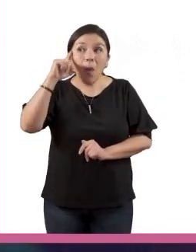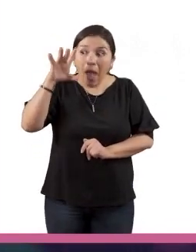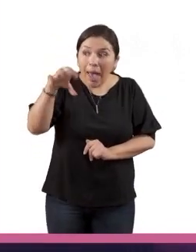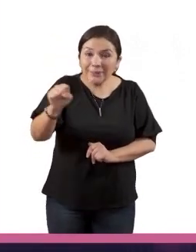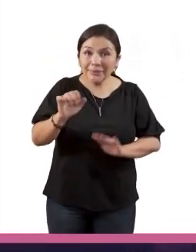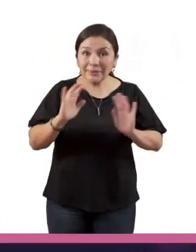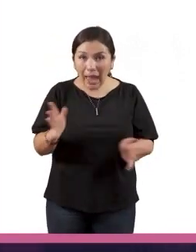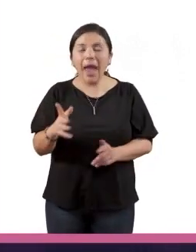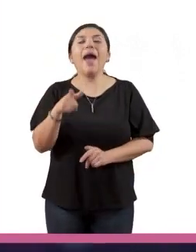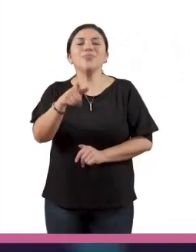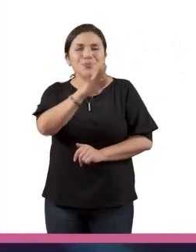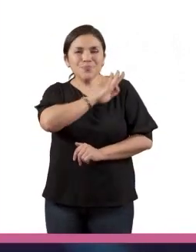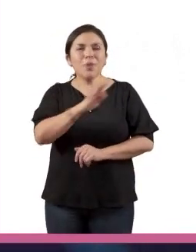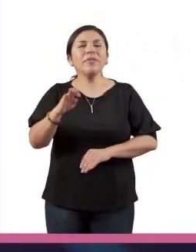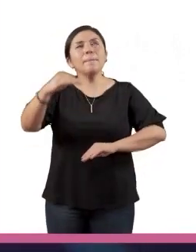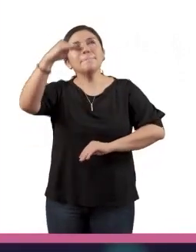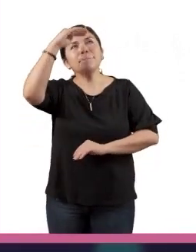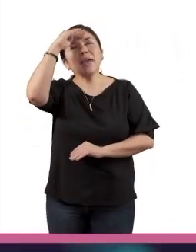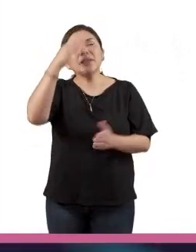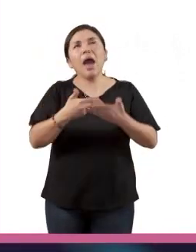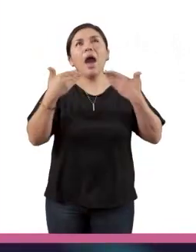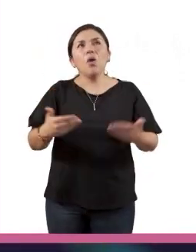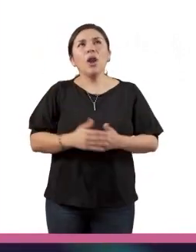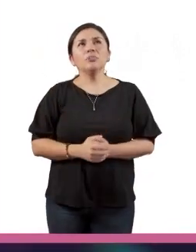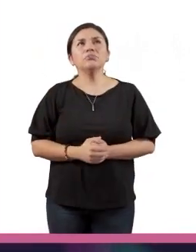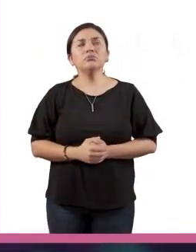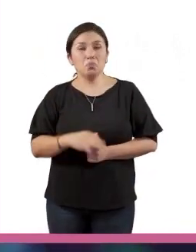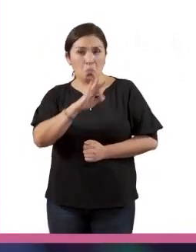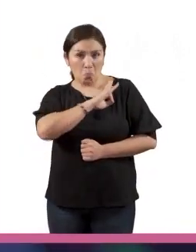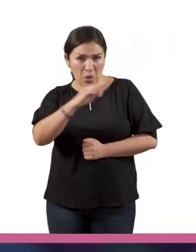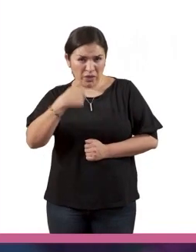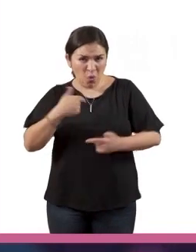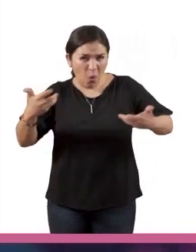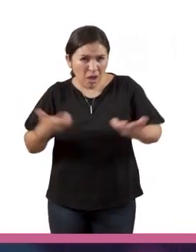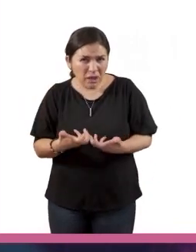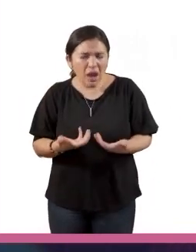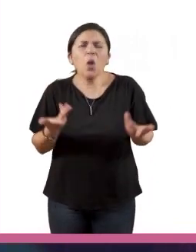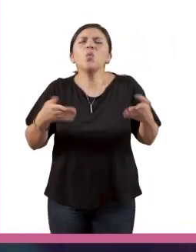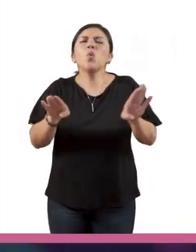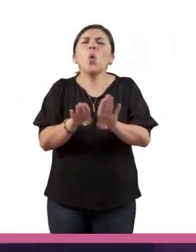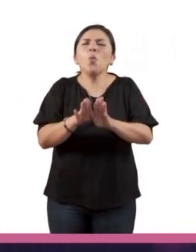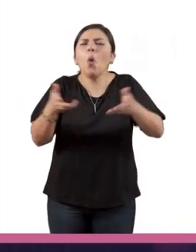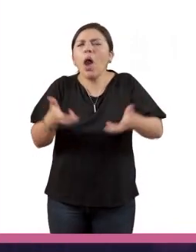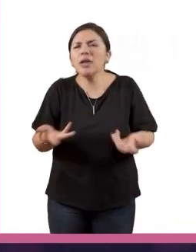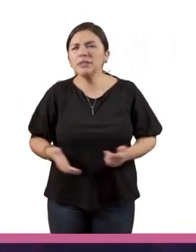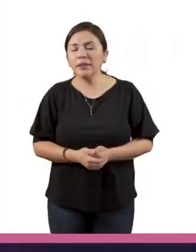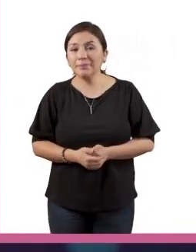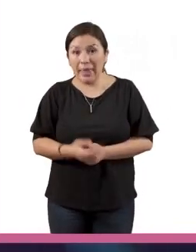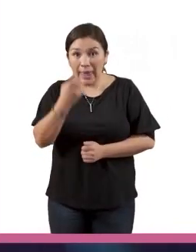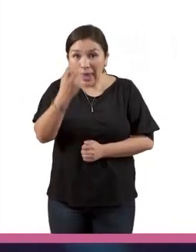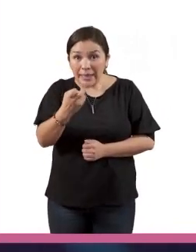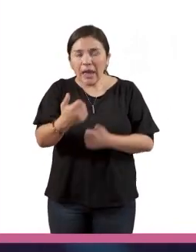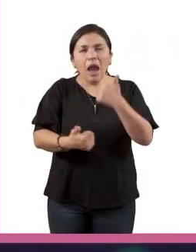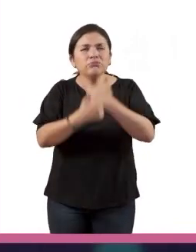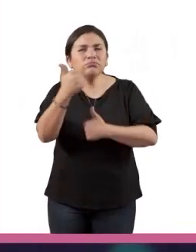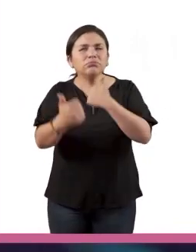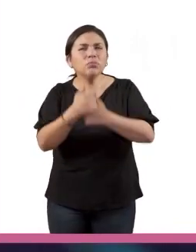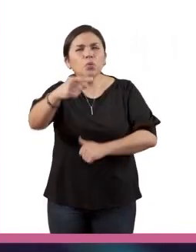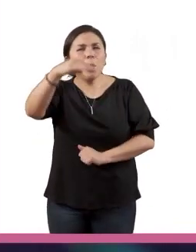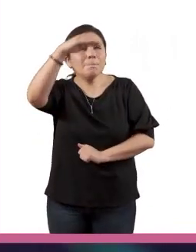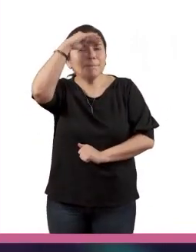que a mí me gustaría hacer? ¿Sí? Y ya que tienen este sueño, ¿sí?, poder